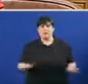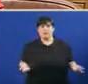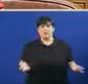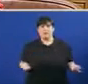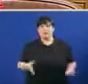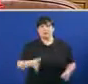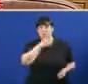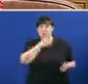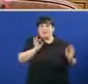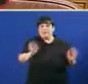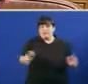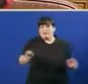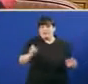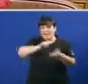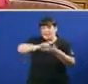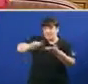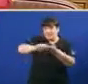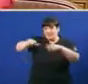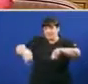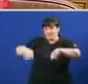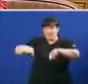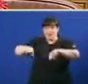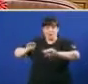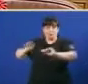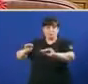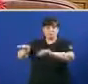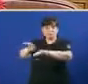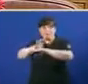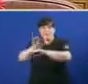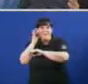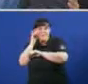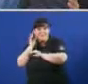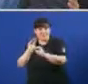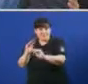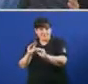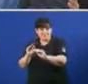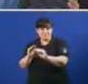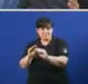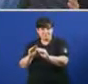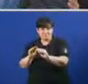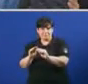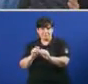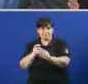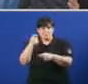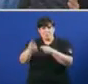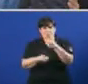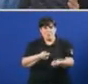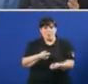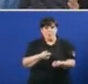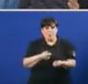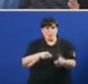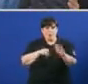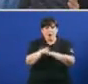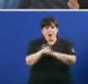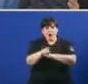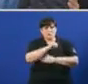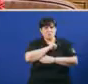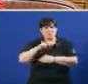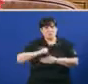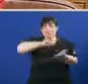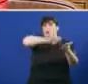os despachos, vostedes, a súa conselleira, está asinando permanentemente privatizacións da xestión sanitaria,